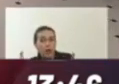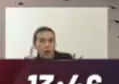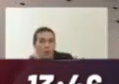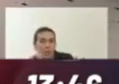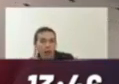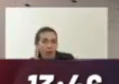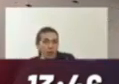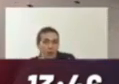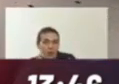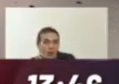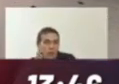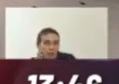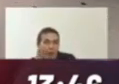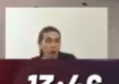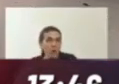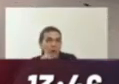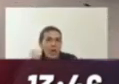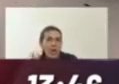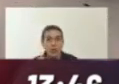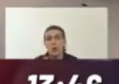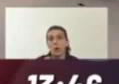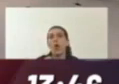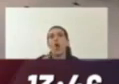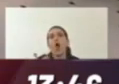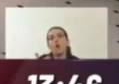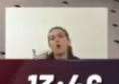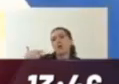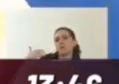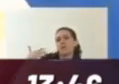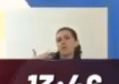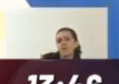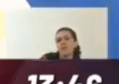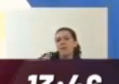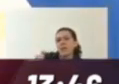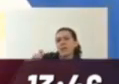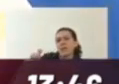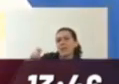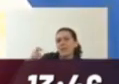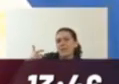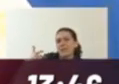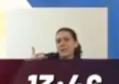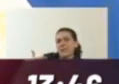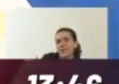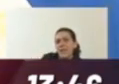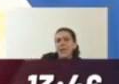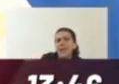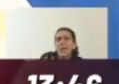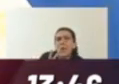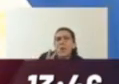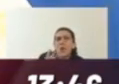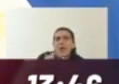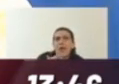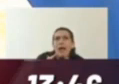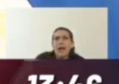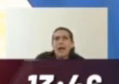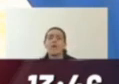está claro que nos relajamos porque llevamos muchos días cuidándonos en nuestras casas. Y tengo claro que todo